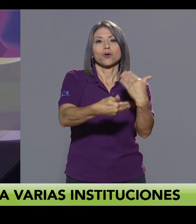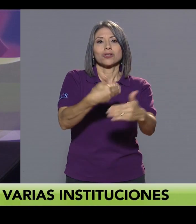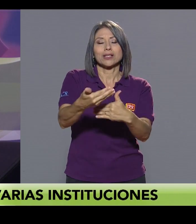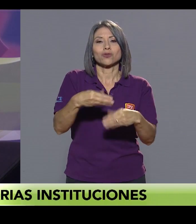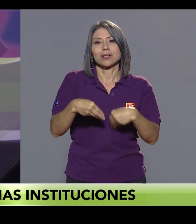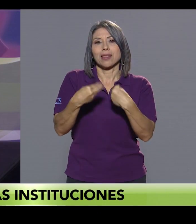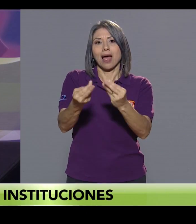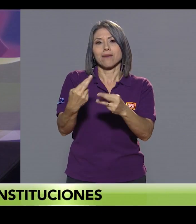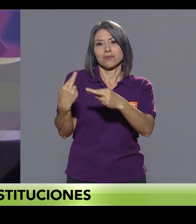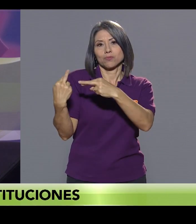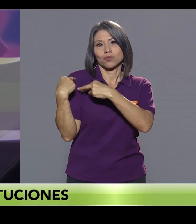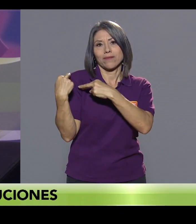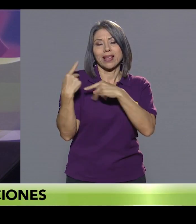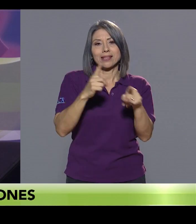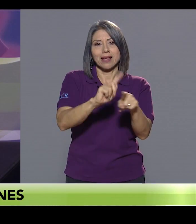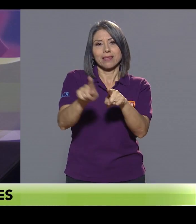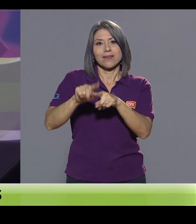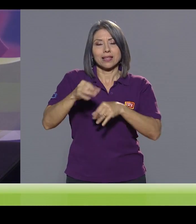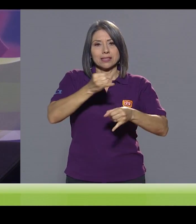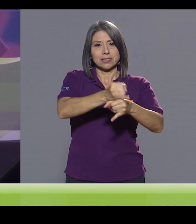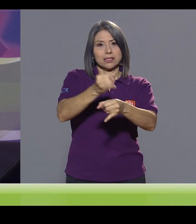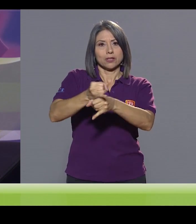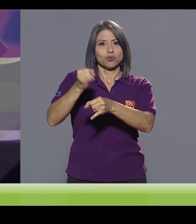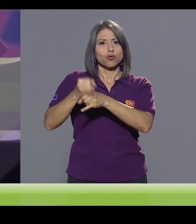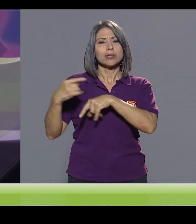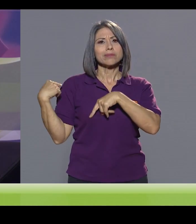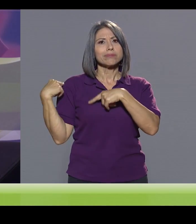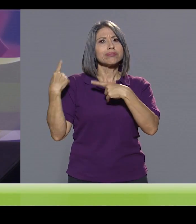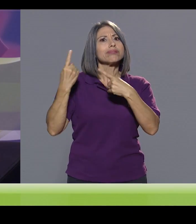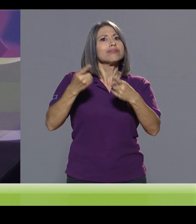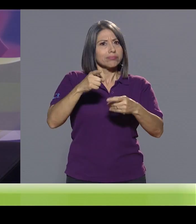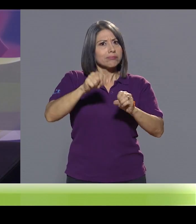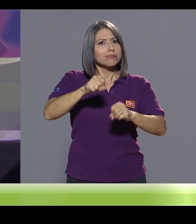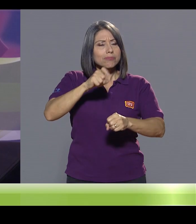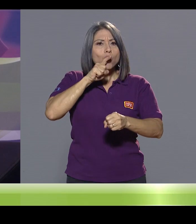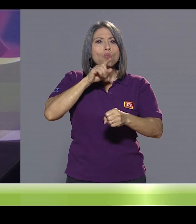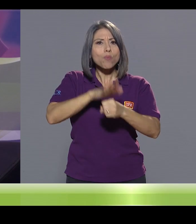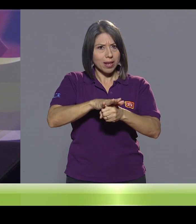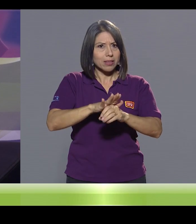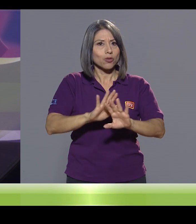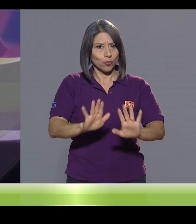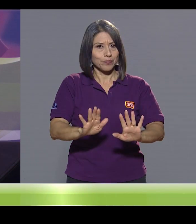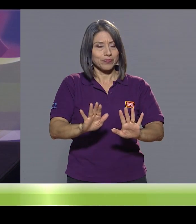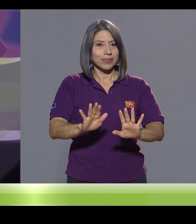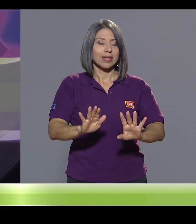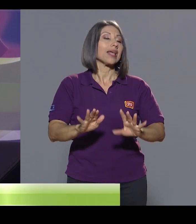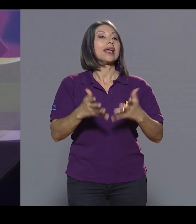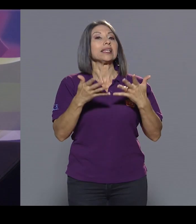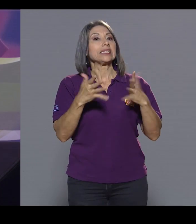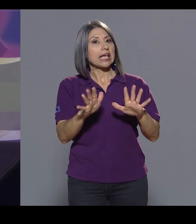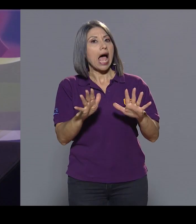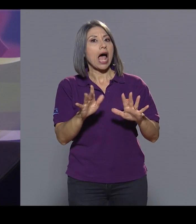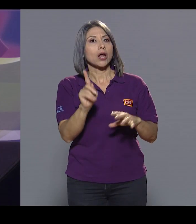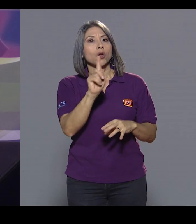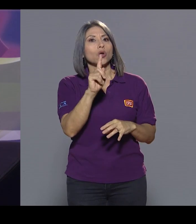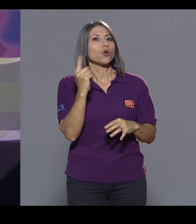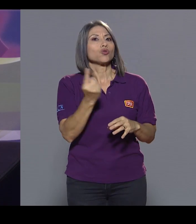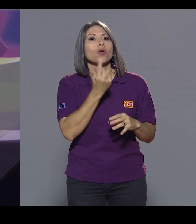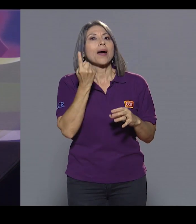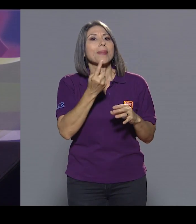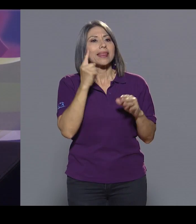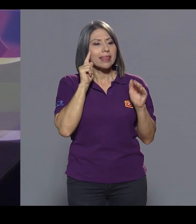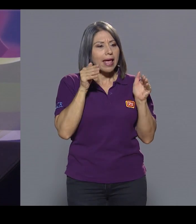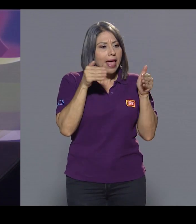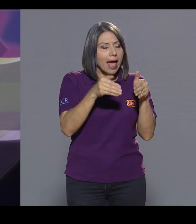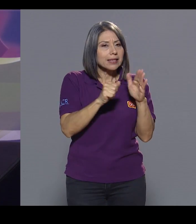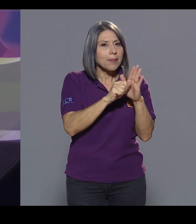instituciones y sí se han venido cumpliendo, ¿verdad? Ya se escapa al ámbito de la Asamblea Legislativa, excepto